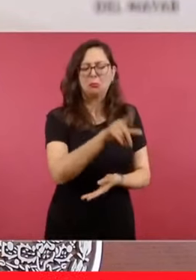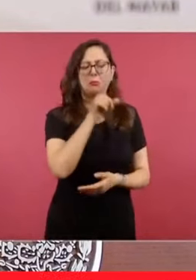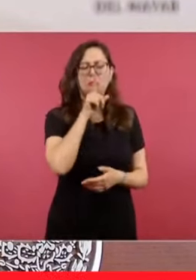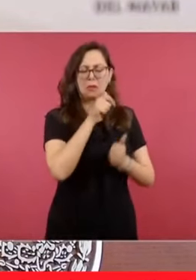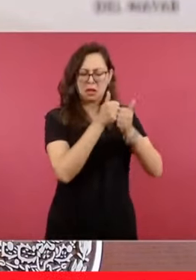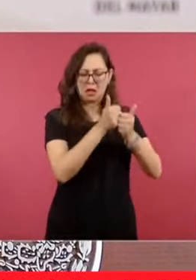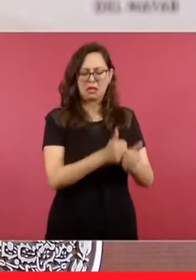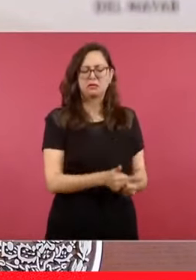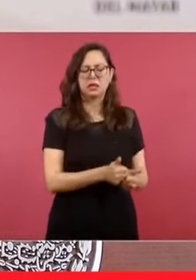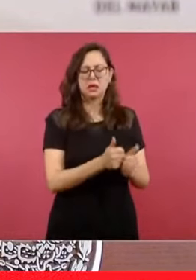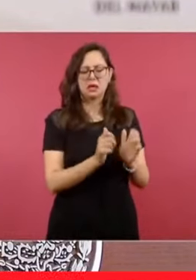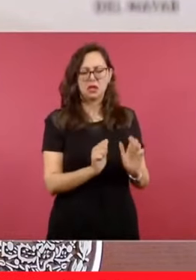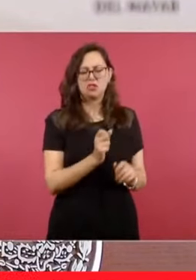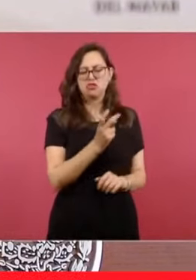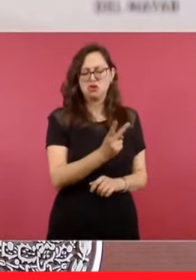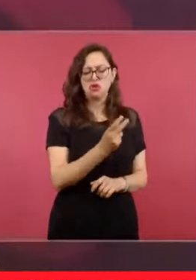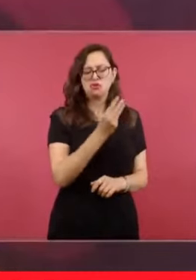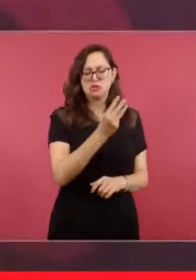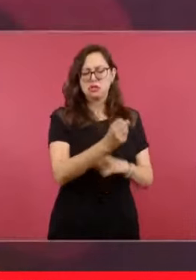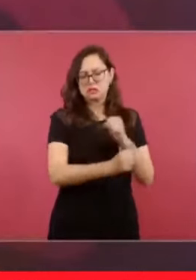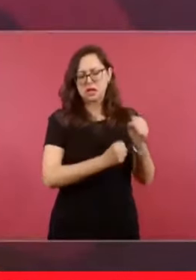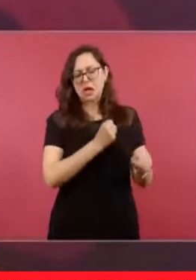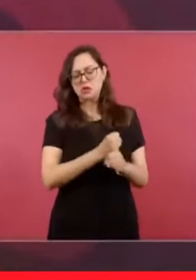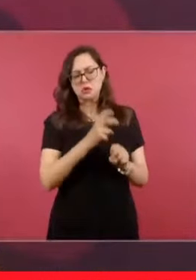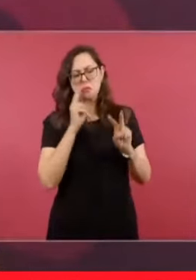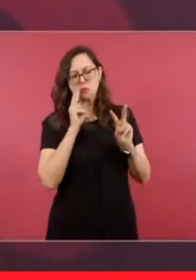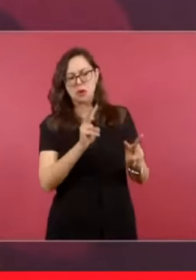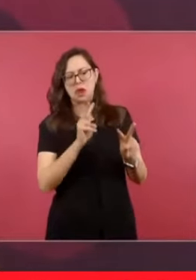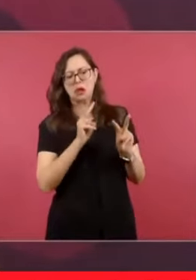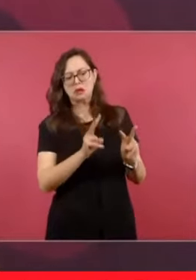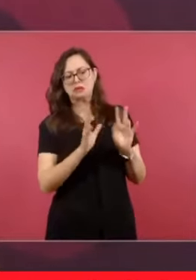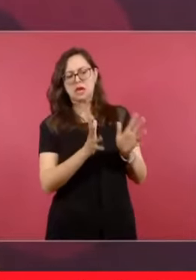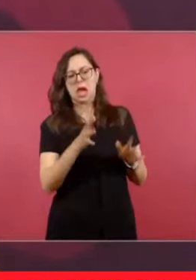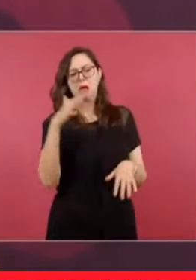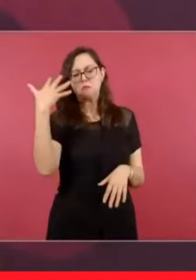la casa 3 años más con